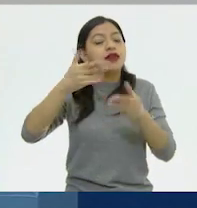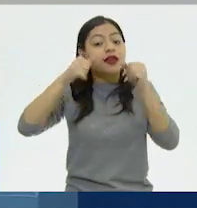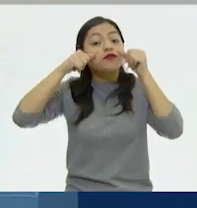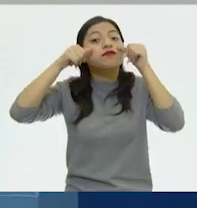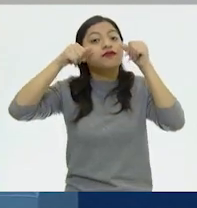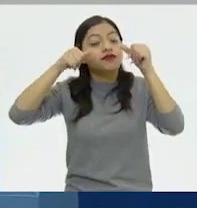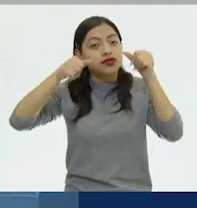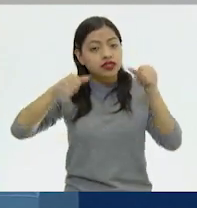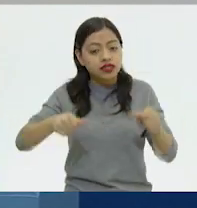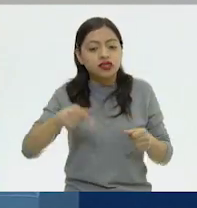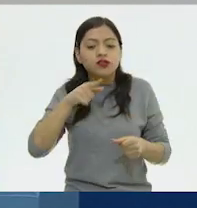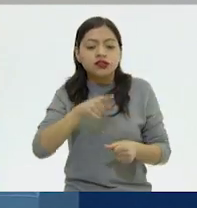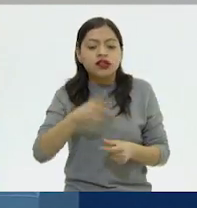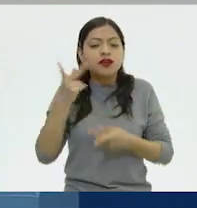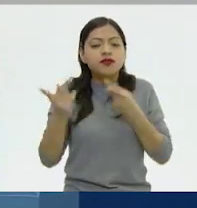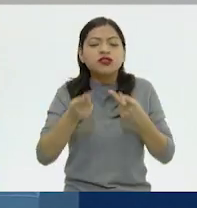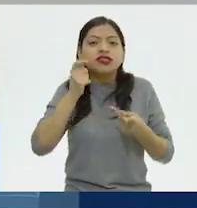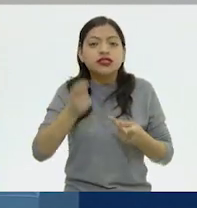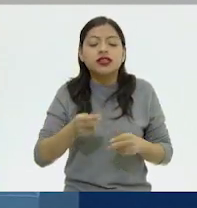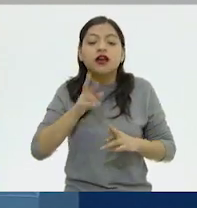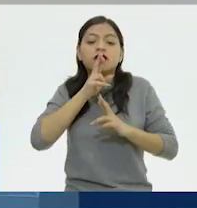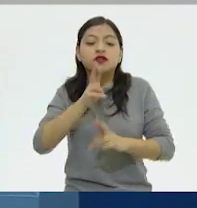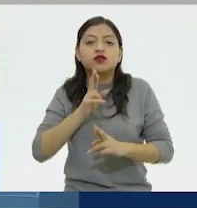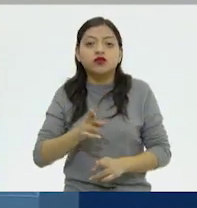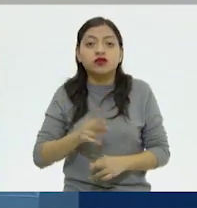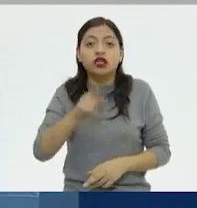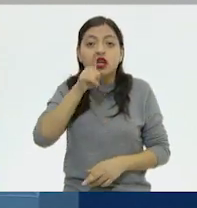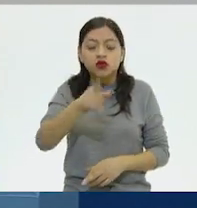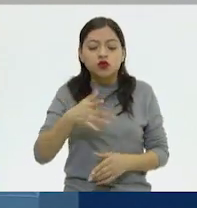indicaciones y las preguntas. Responder primero